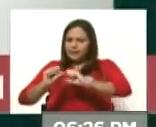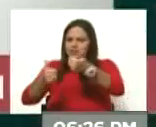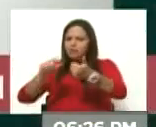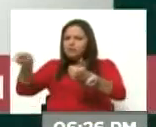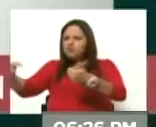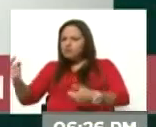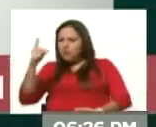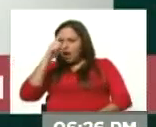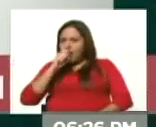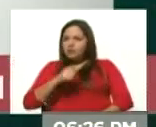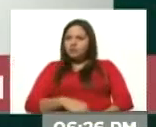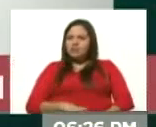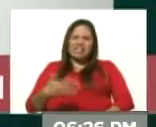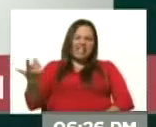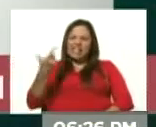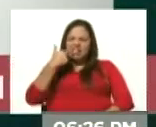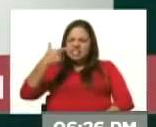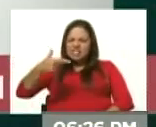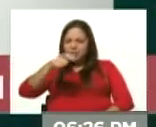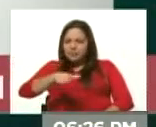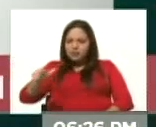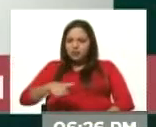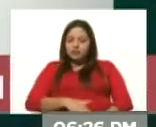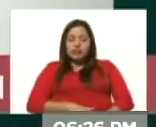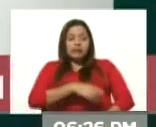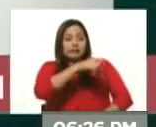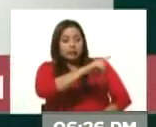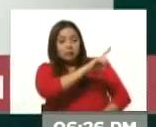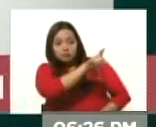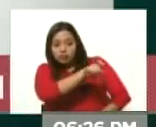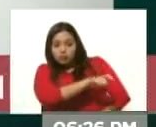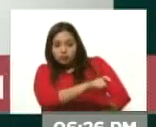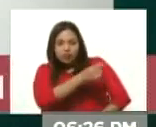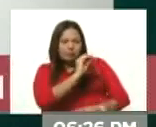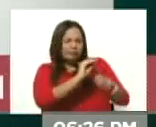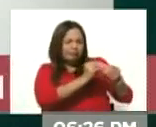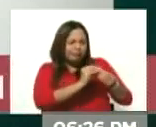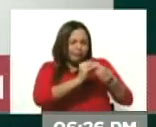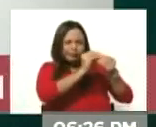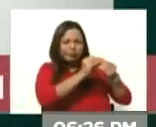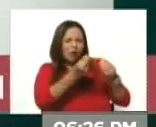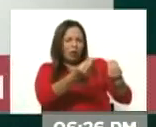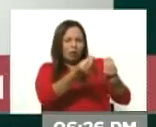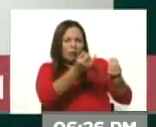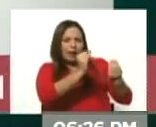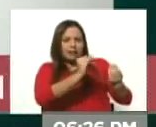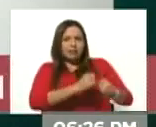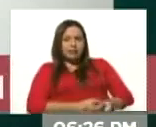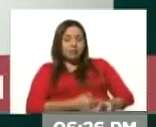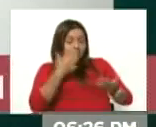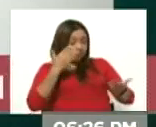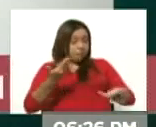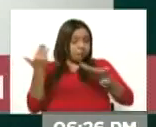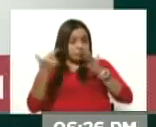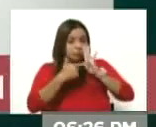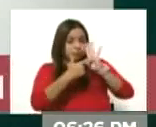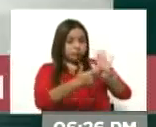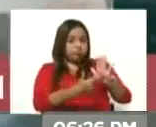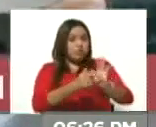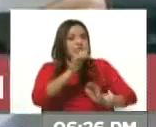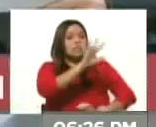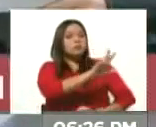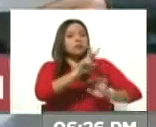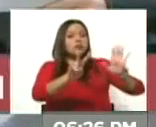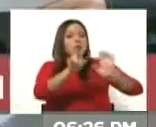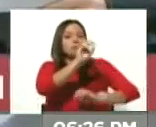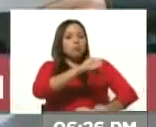año que dice la gente estas son preguntas que hacemos para elaborar escenarios como vemos 52 por ciento está